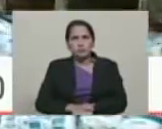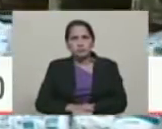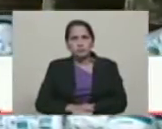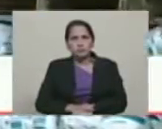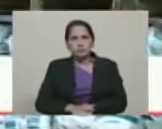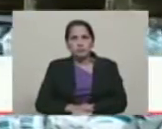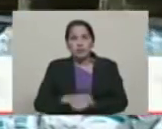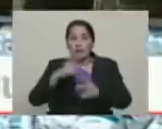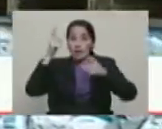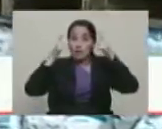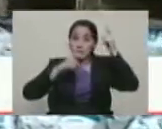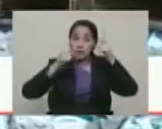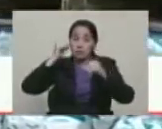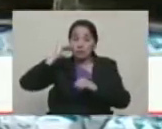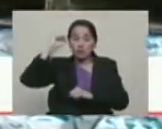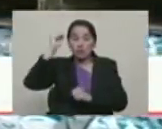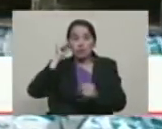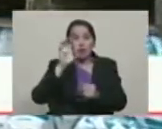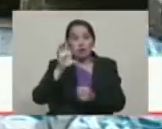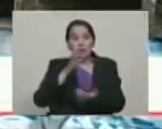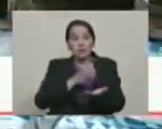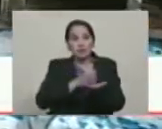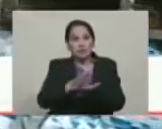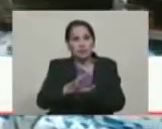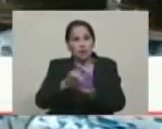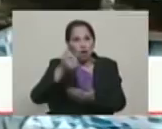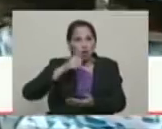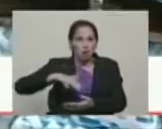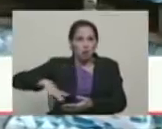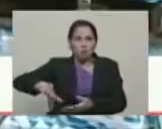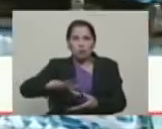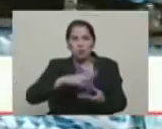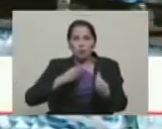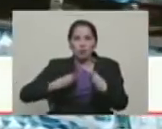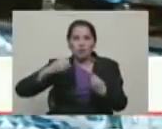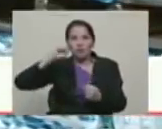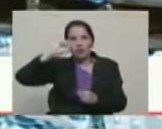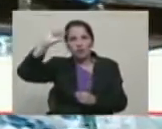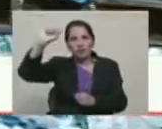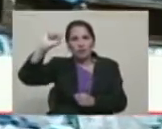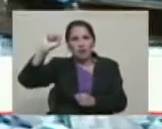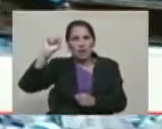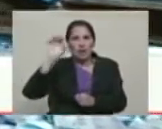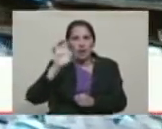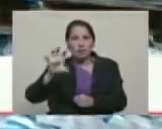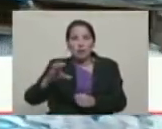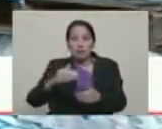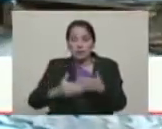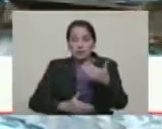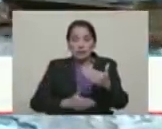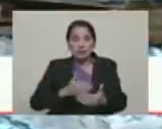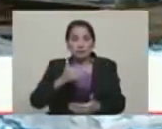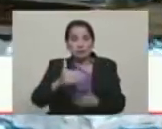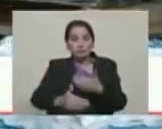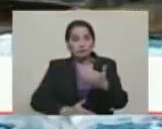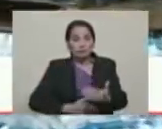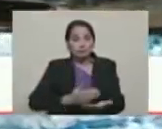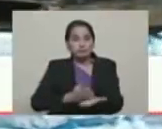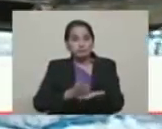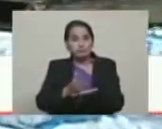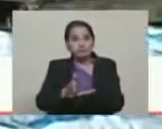Bueno, Chávez vive y la patria sigue, el pueblo vive y la patria sigue, y sigue y sigue perfectamente. Esta